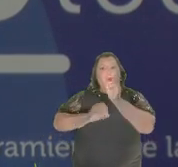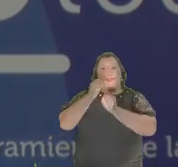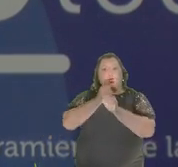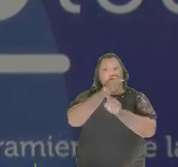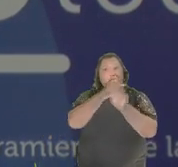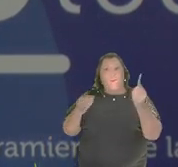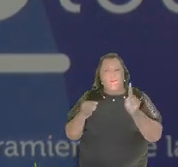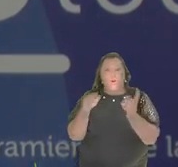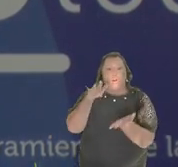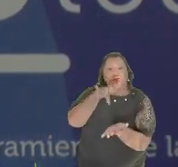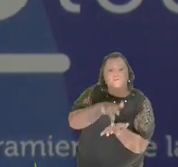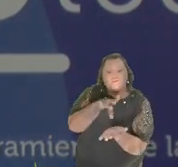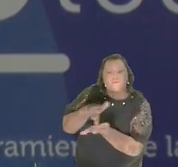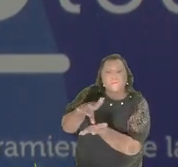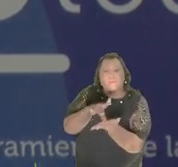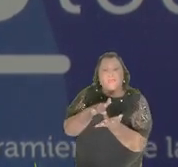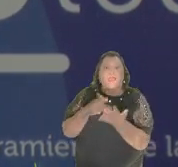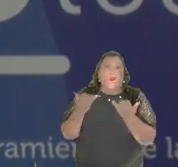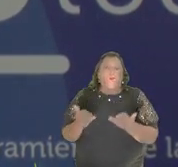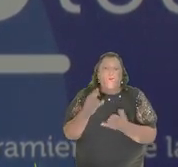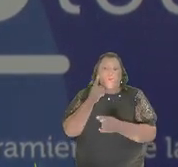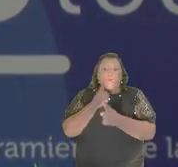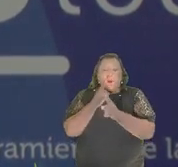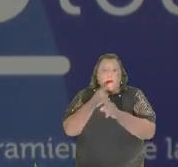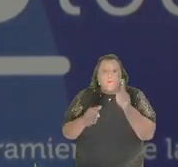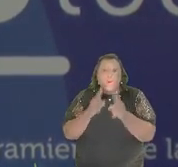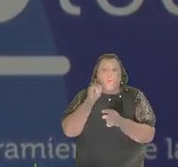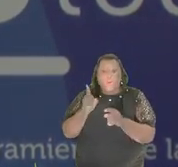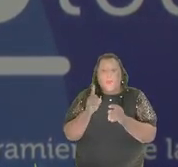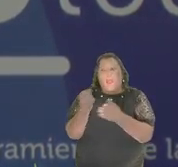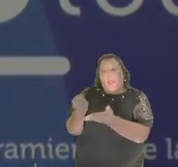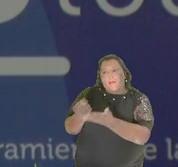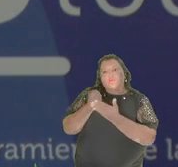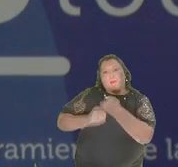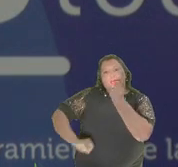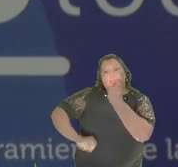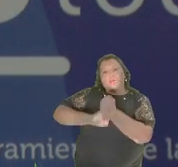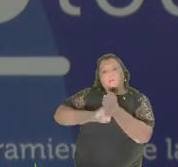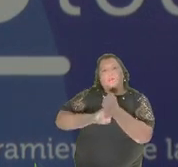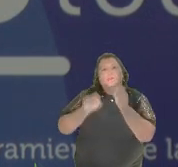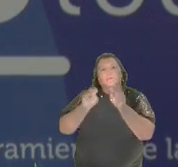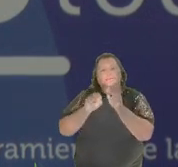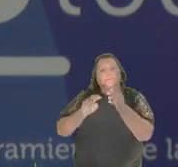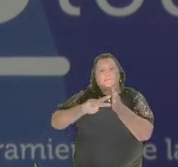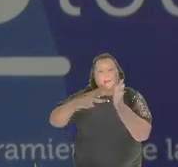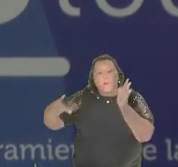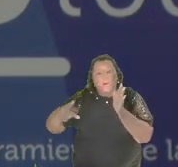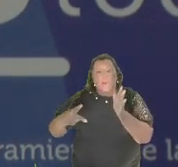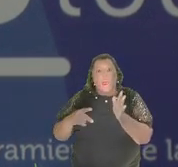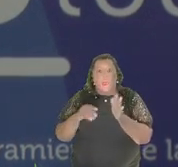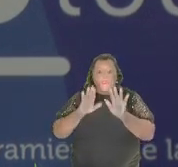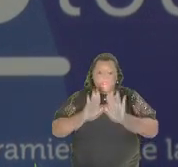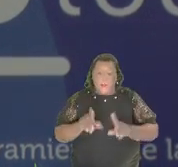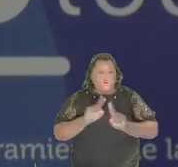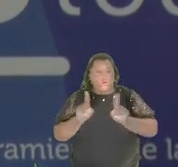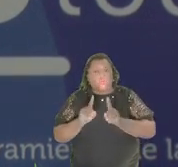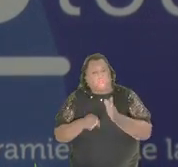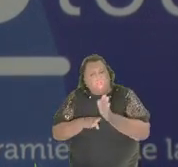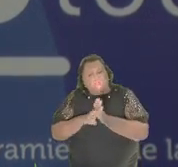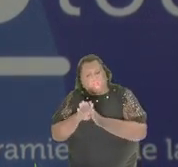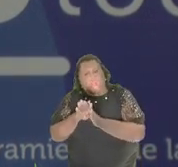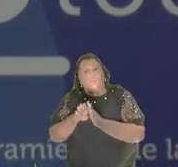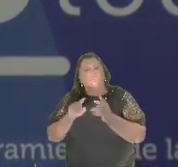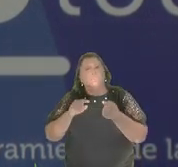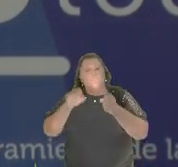último año en distintas modalidades y apoyándonos de la tecnología, pero nunca paró y esta conversación permitió que